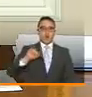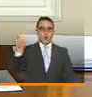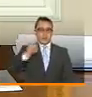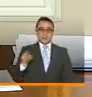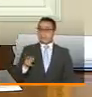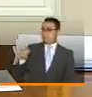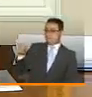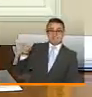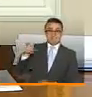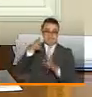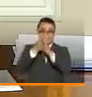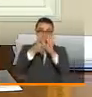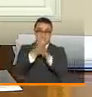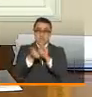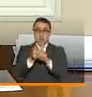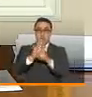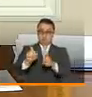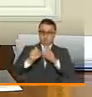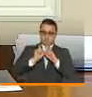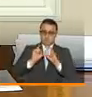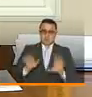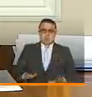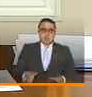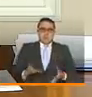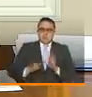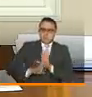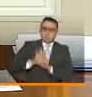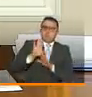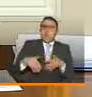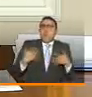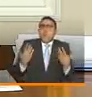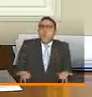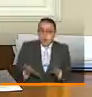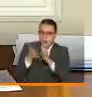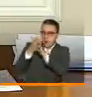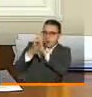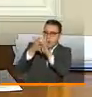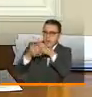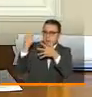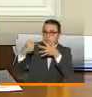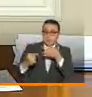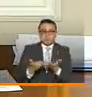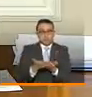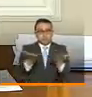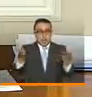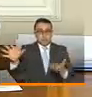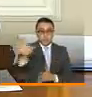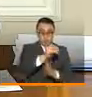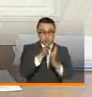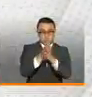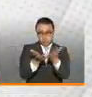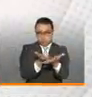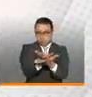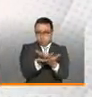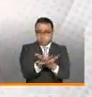cómo enfrentó esta enfermedad, cómo la sorteó y cuál es su mensaje para todos los colombianos.